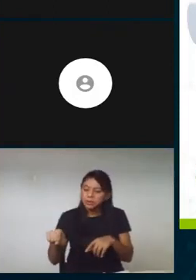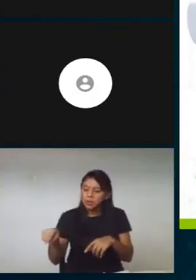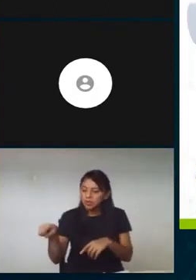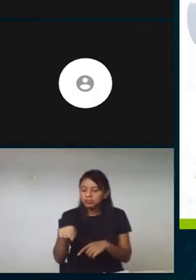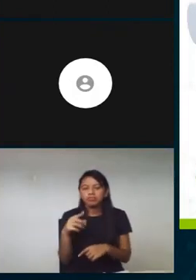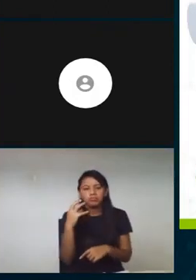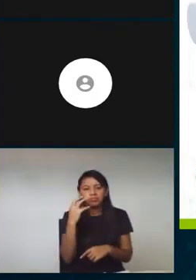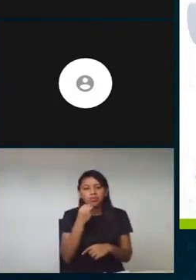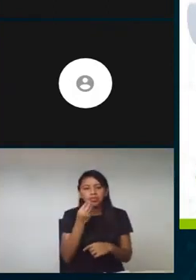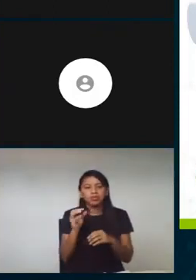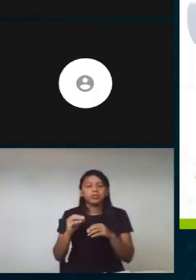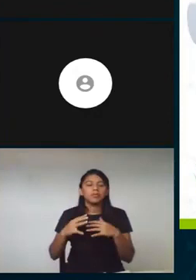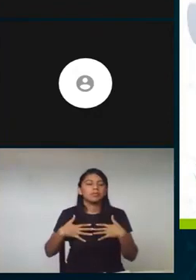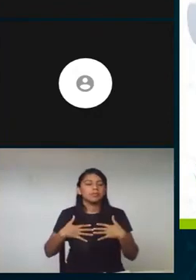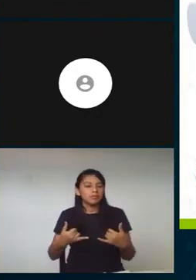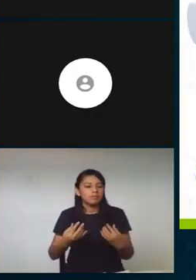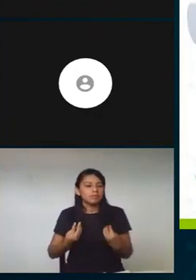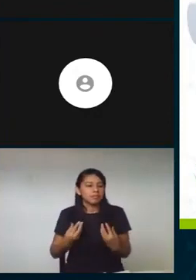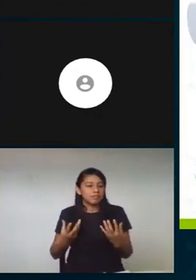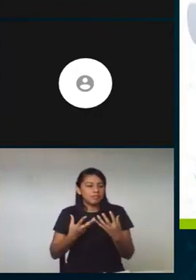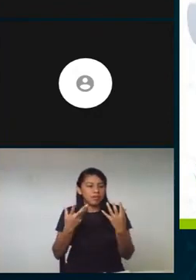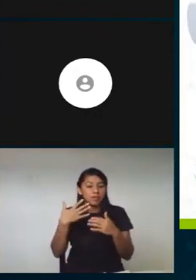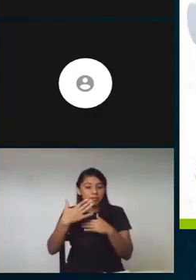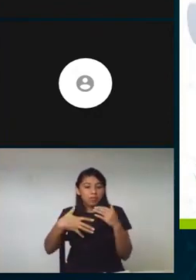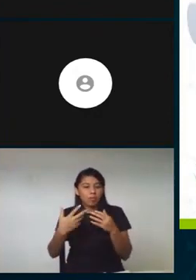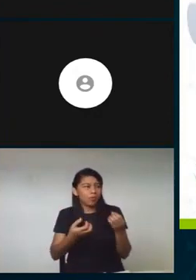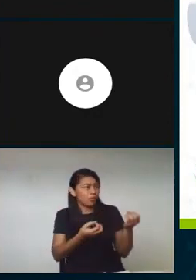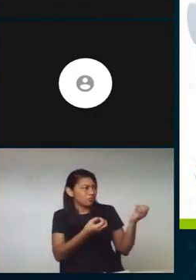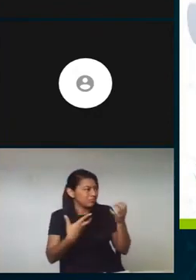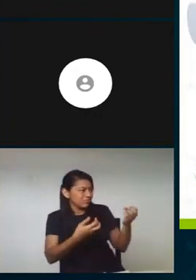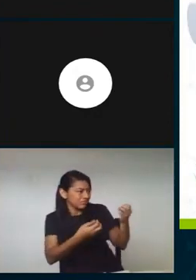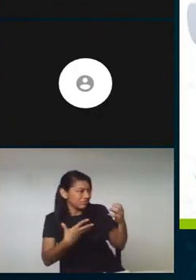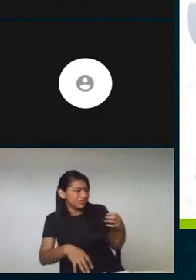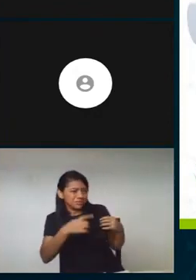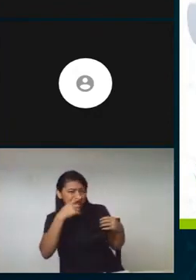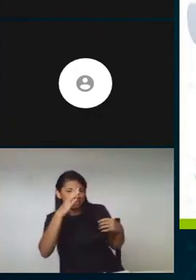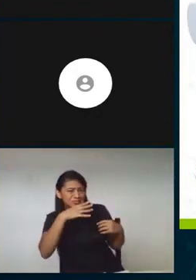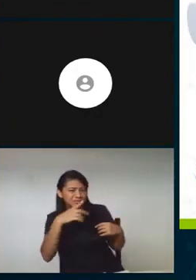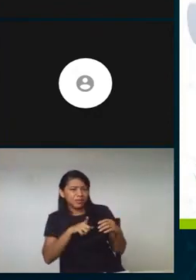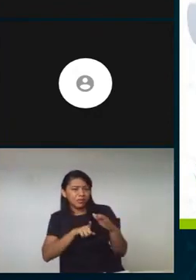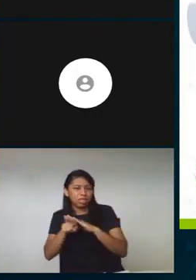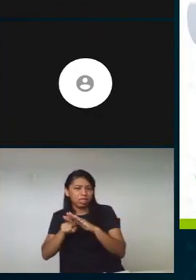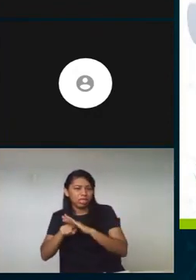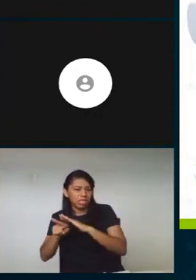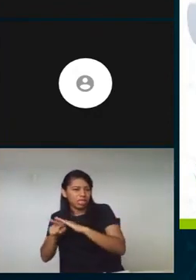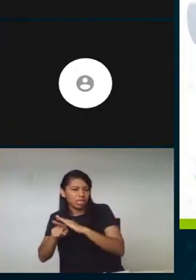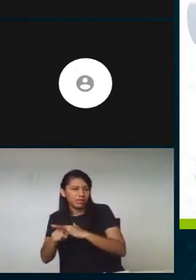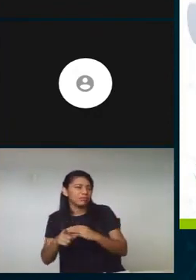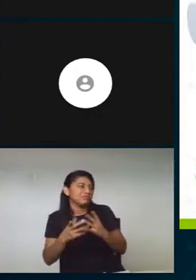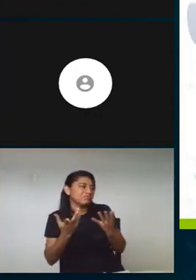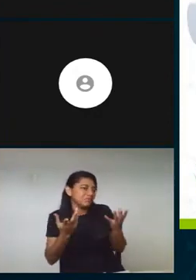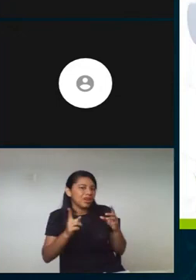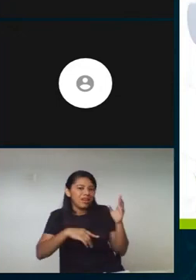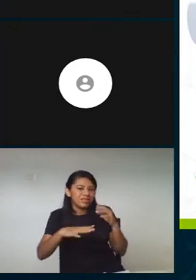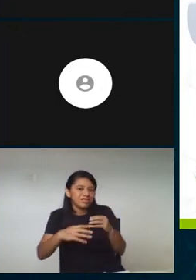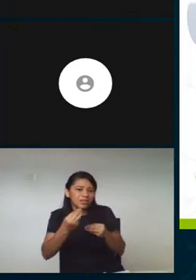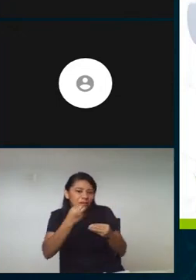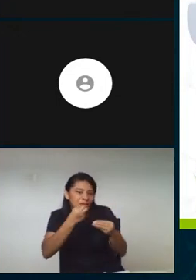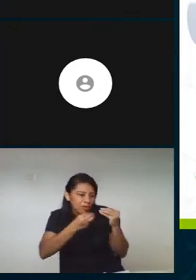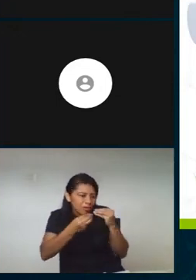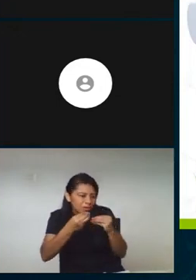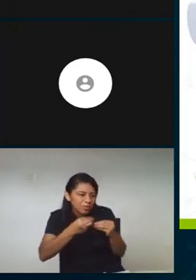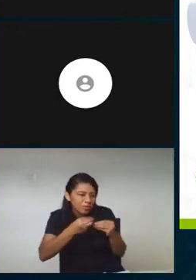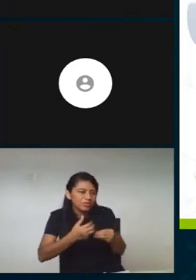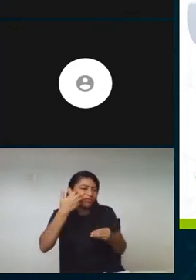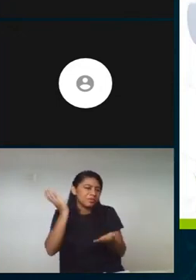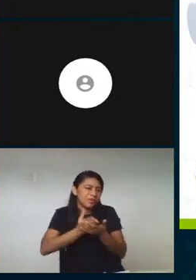un manejo adecuado a los residuos sólidos, ¿cierto? Desde nuestras casas no siempre se nos ha enseñado que hay un